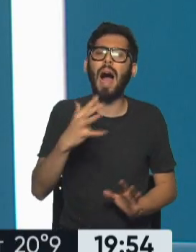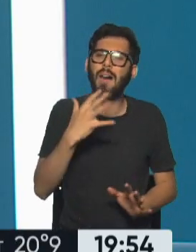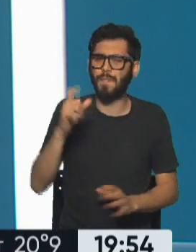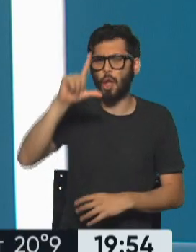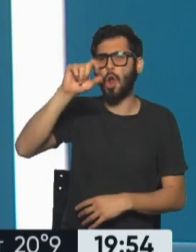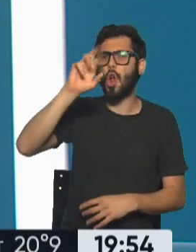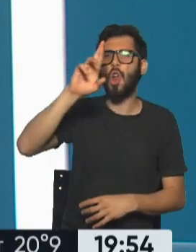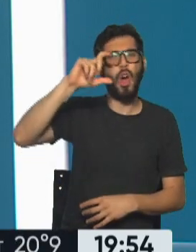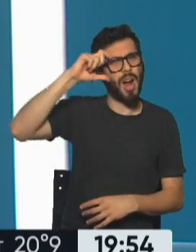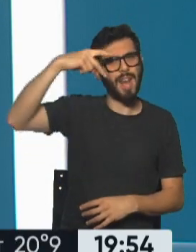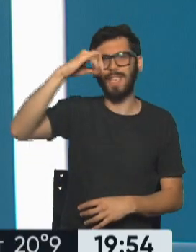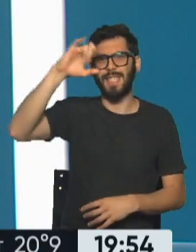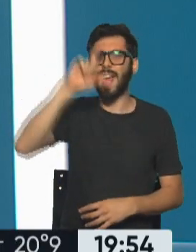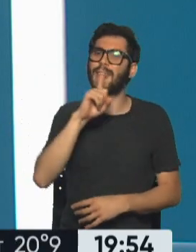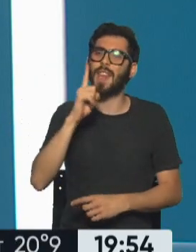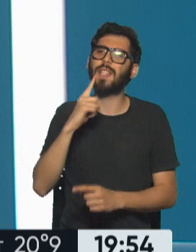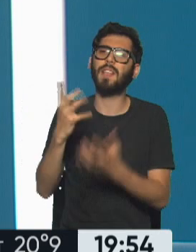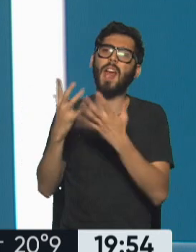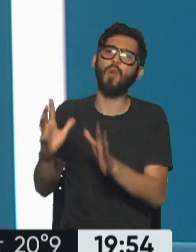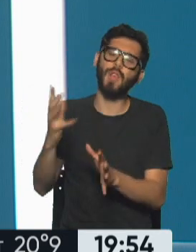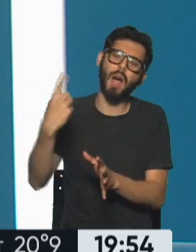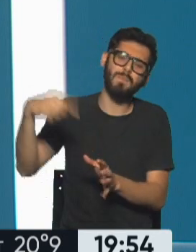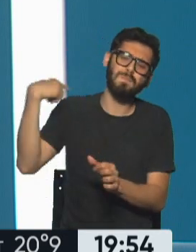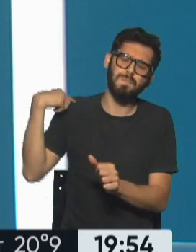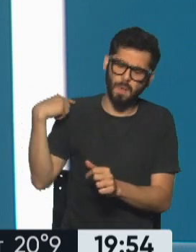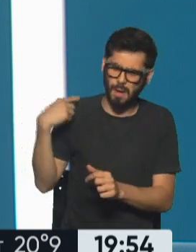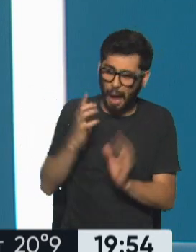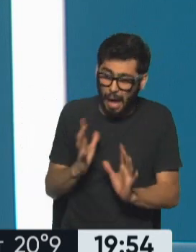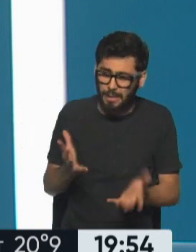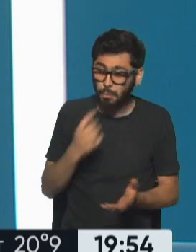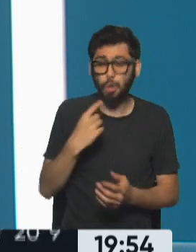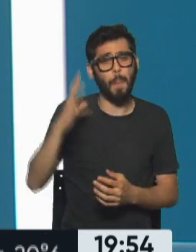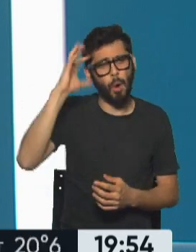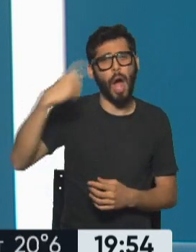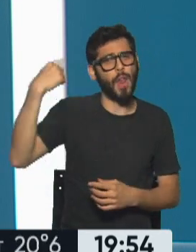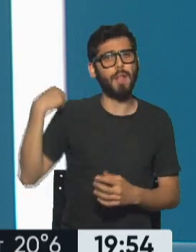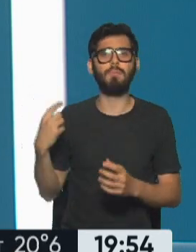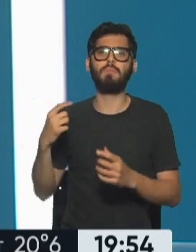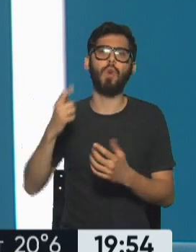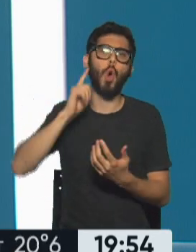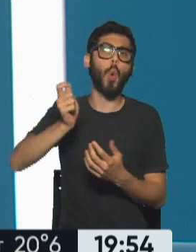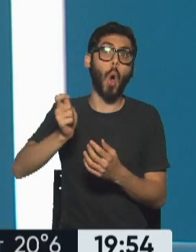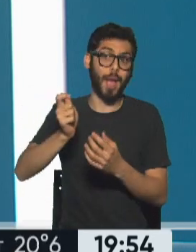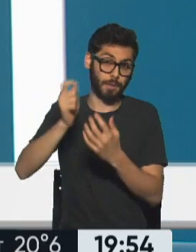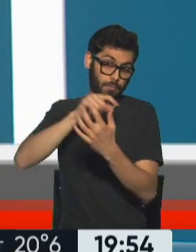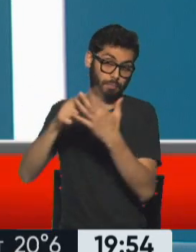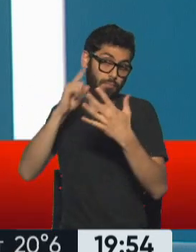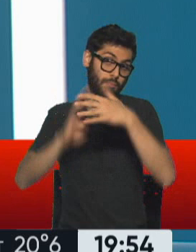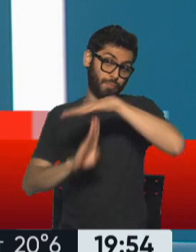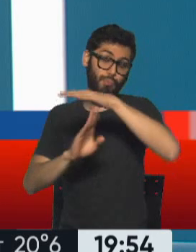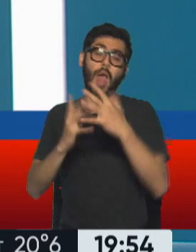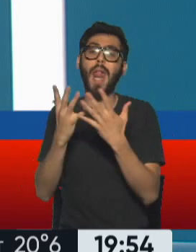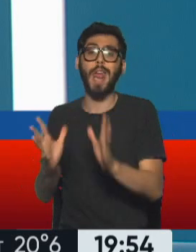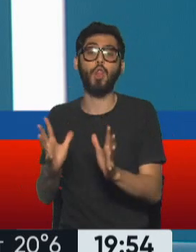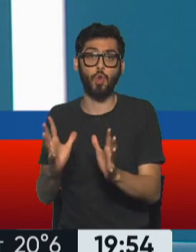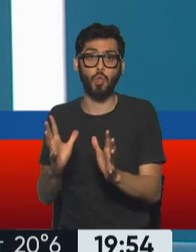dice Lorenzetti, de que es una renuncia como tantas otras? Porque yo recuerdo las últimas renuncias no fueron, bueno, pienso en